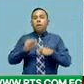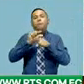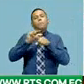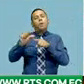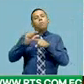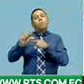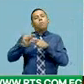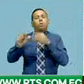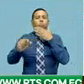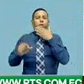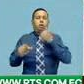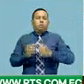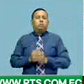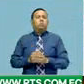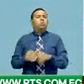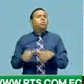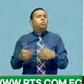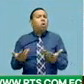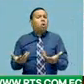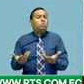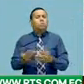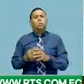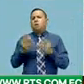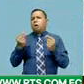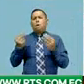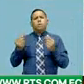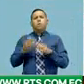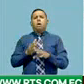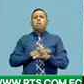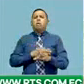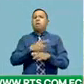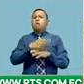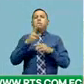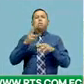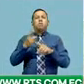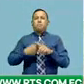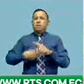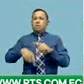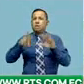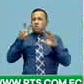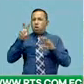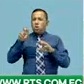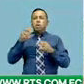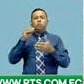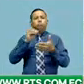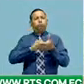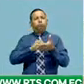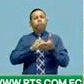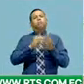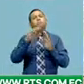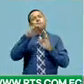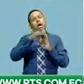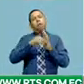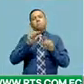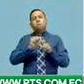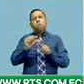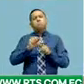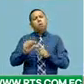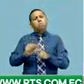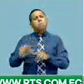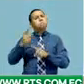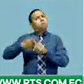lo que se ha hecho es automáticamente convenios por 12 meses en las planillas. Una vez que se cumpla con el procedimiento respectivo y no